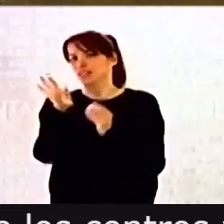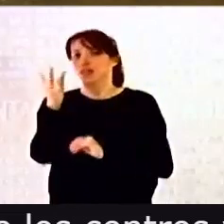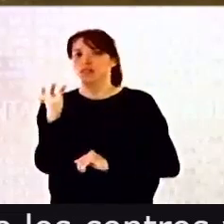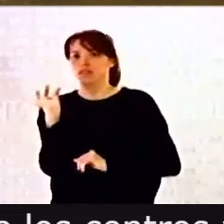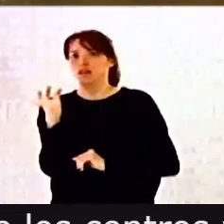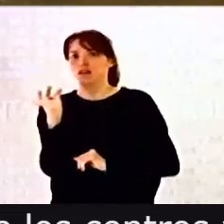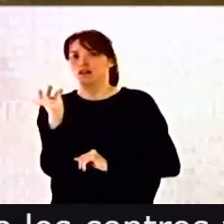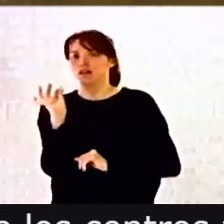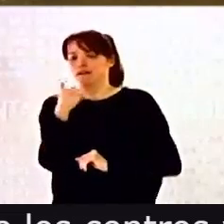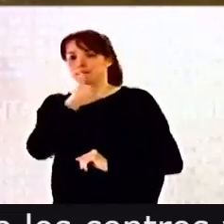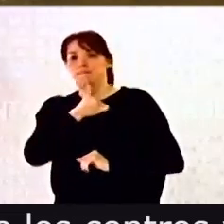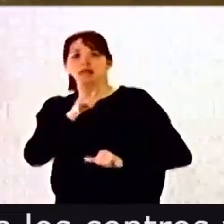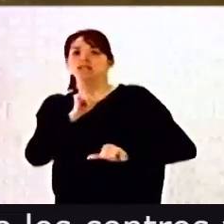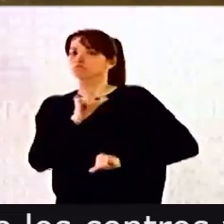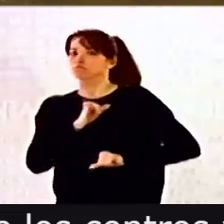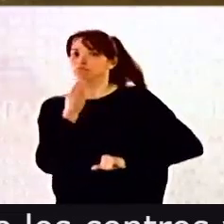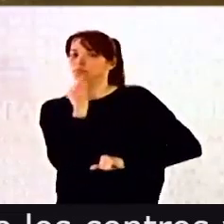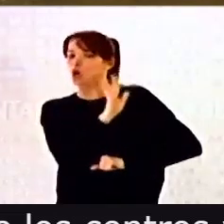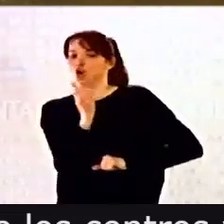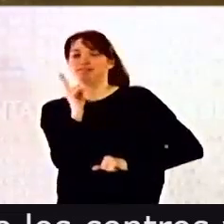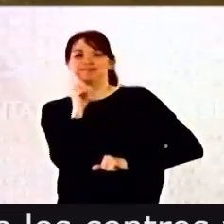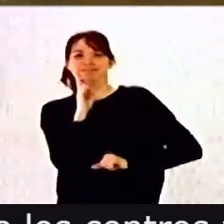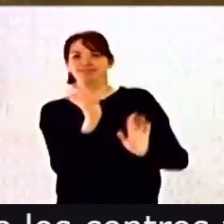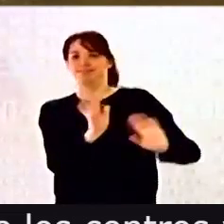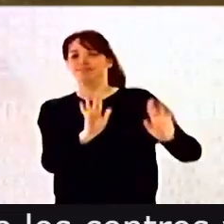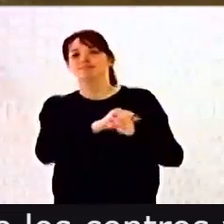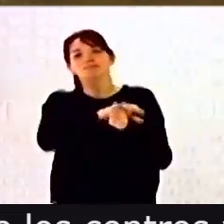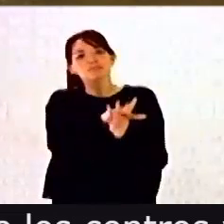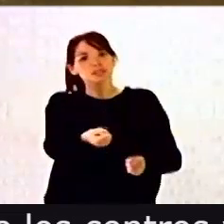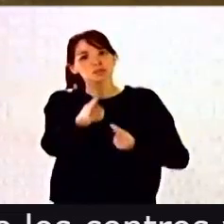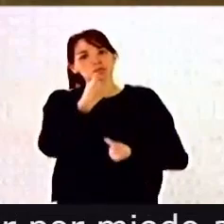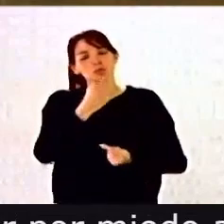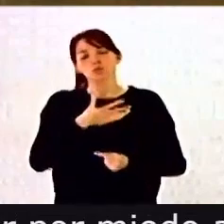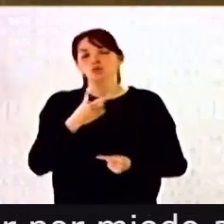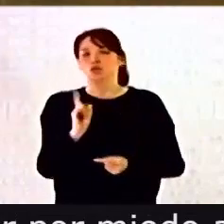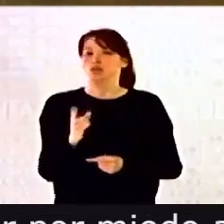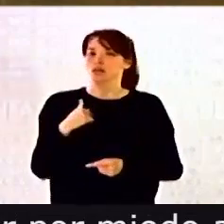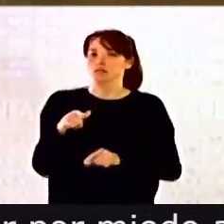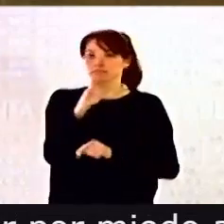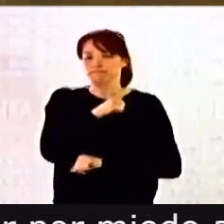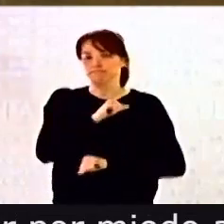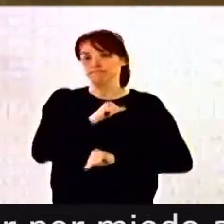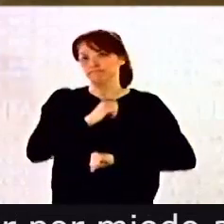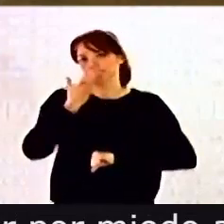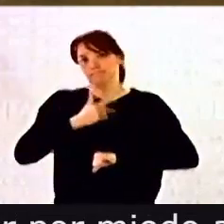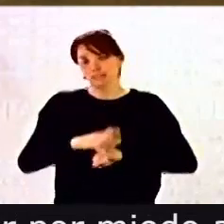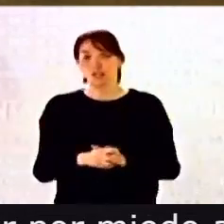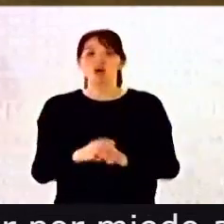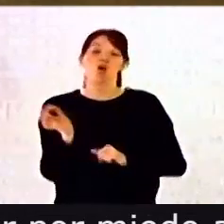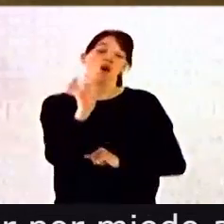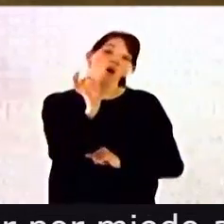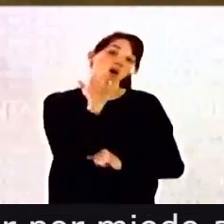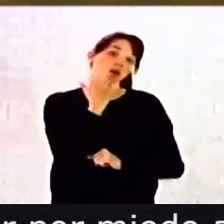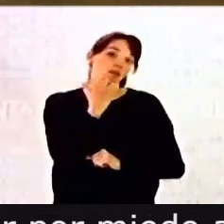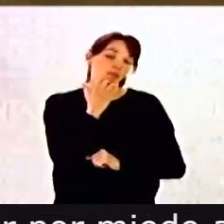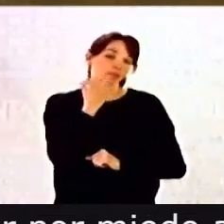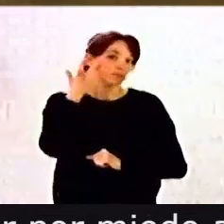querían seguir esperando por miedo, ya digo, a la infección por el coronavirus. O, por ejemplo, se han